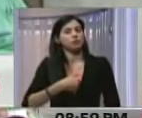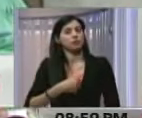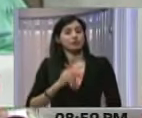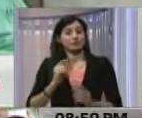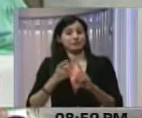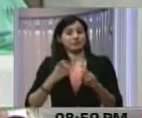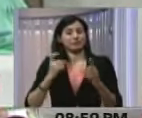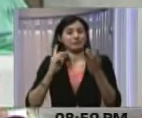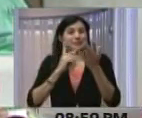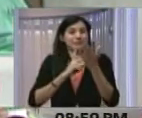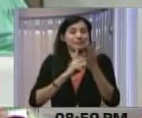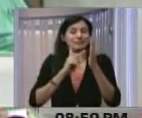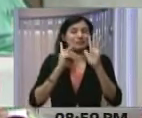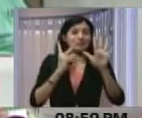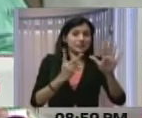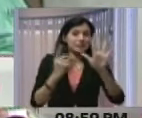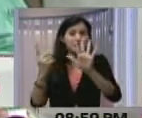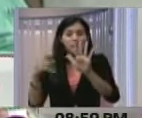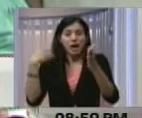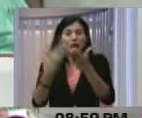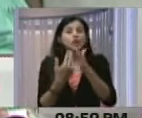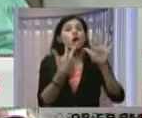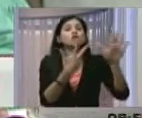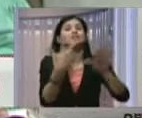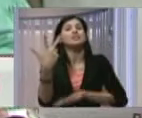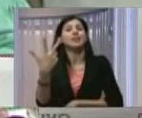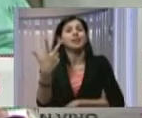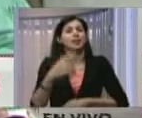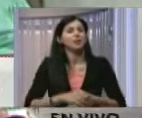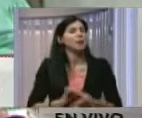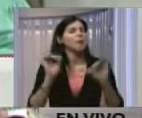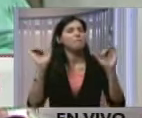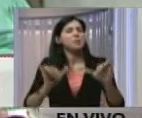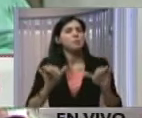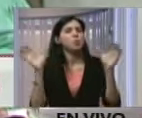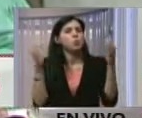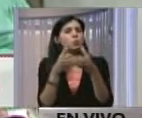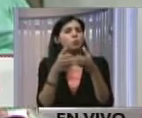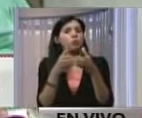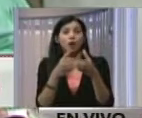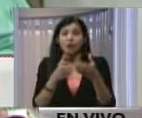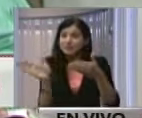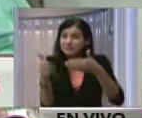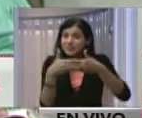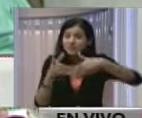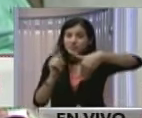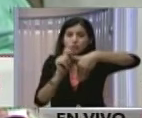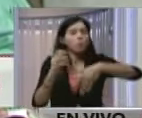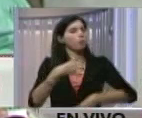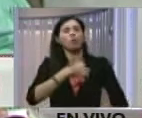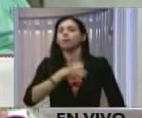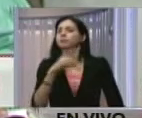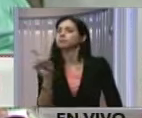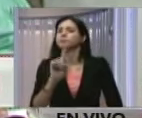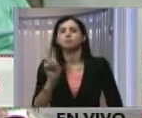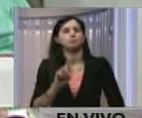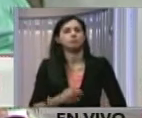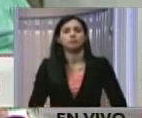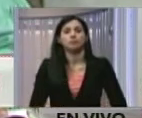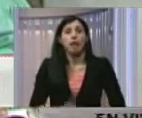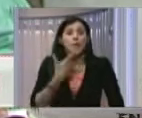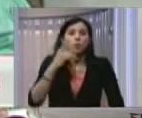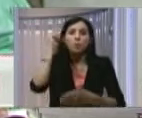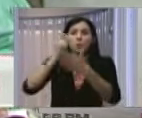al 83. Es la misma oligarquía mediática. No podrán desaparecer Telesur. Si la